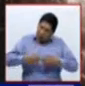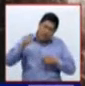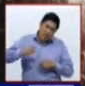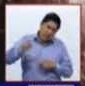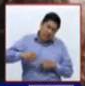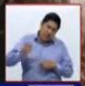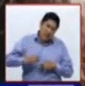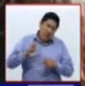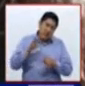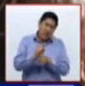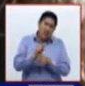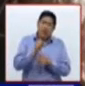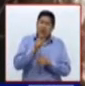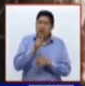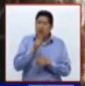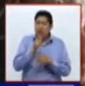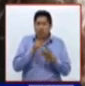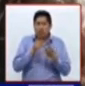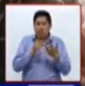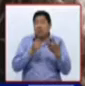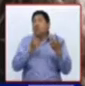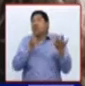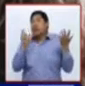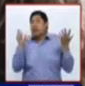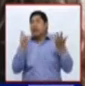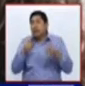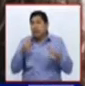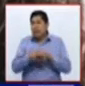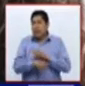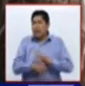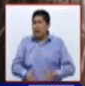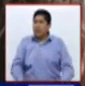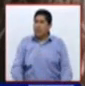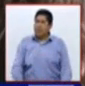para aprender al o los autores de este hecho.